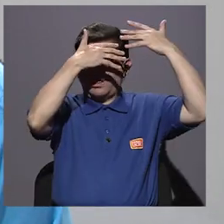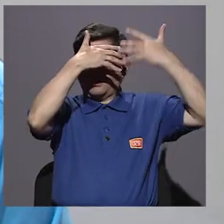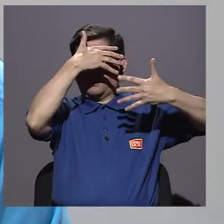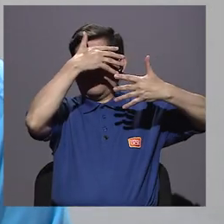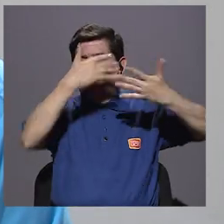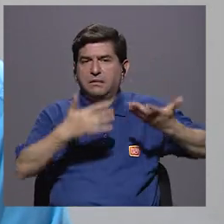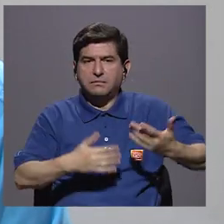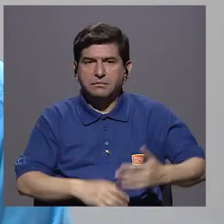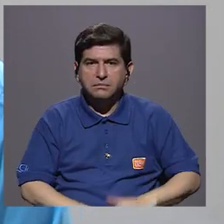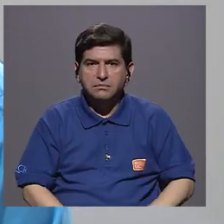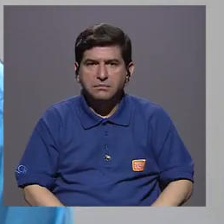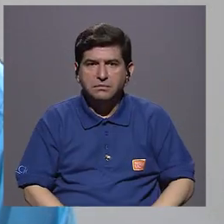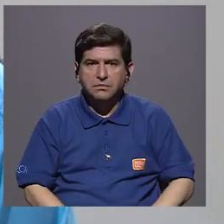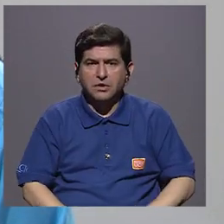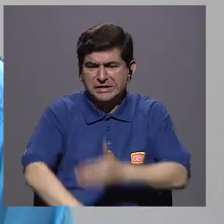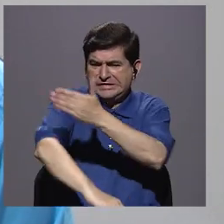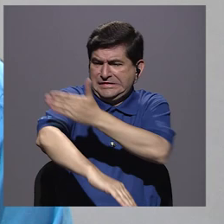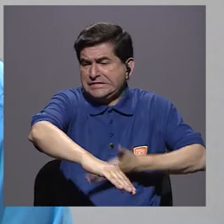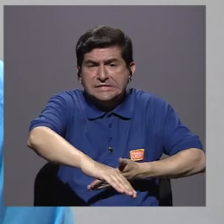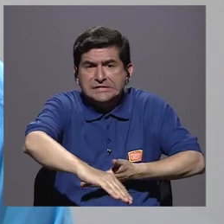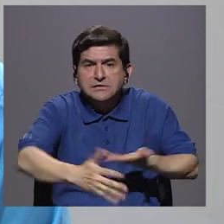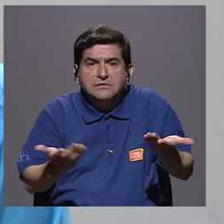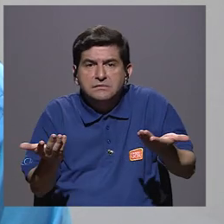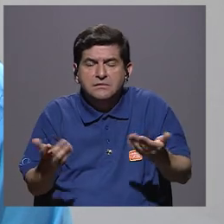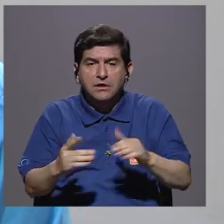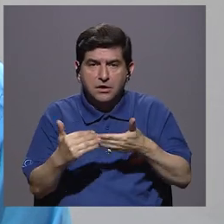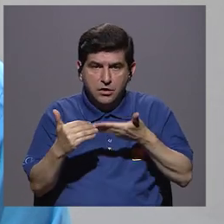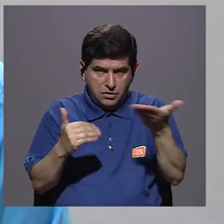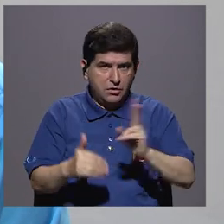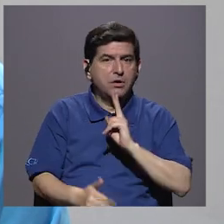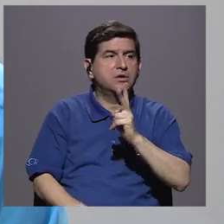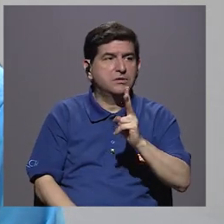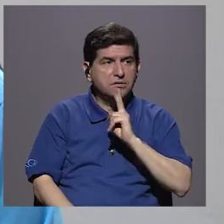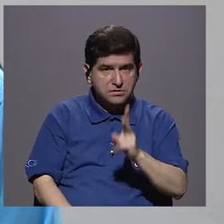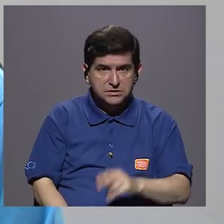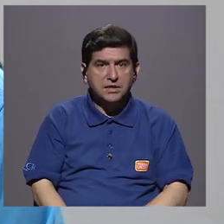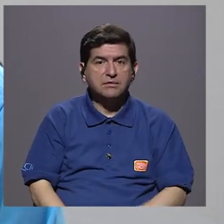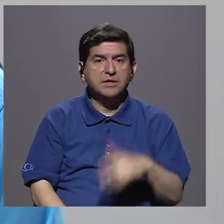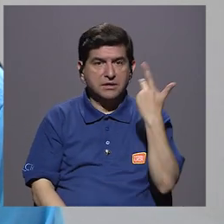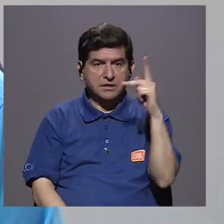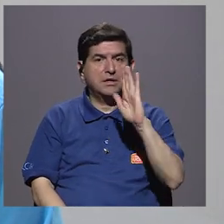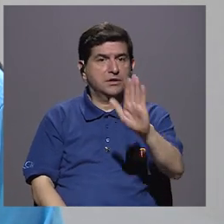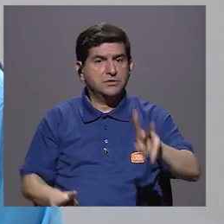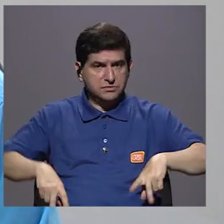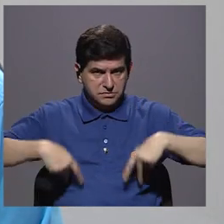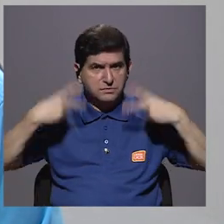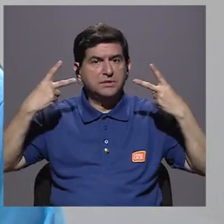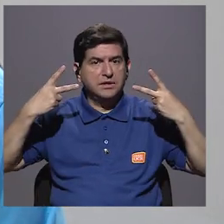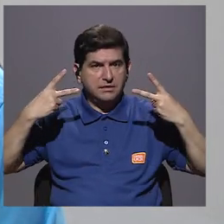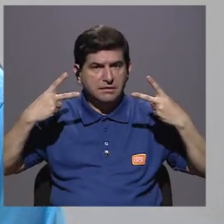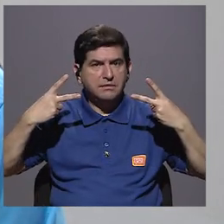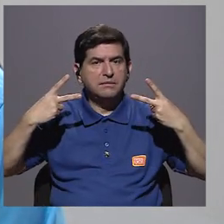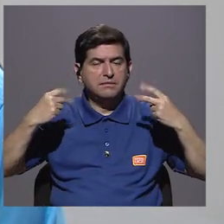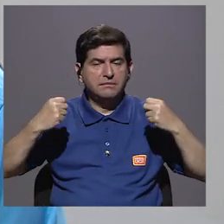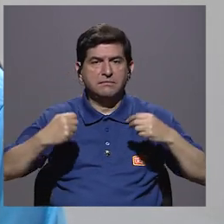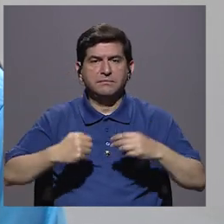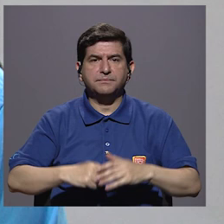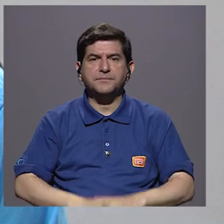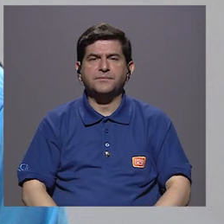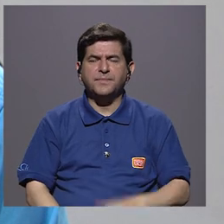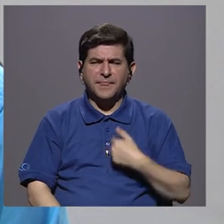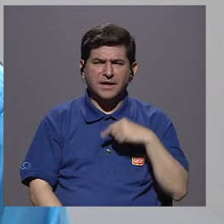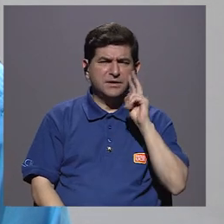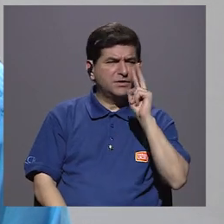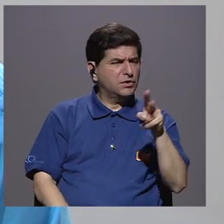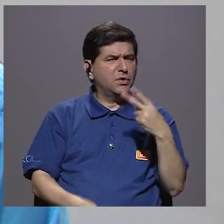cerebral, una cortadura, un accidente, cosas que realmente vayan a poner en riesgo su vida. Vi